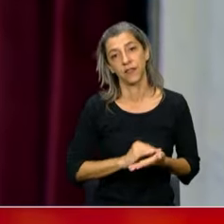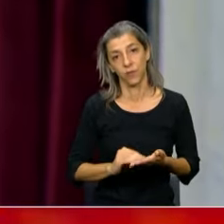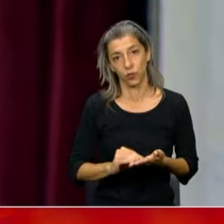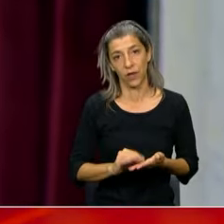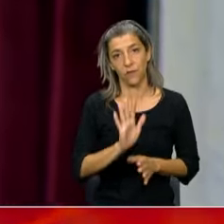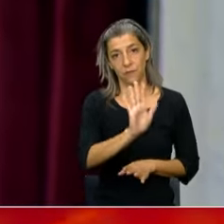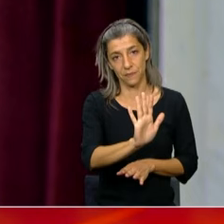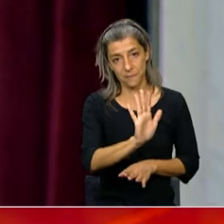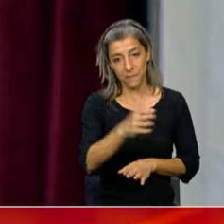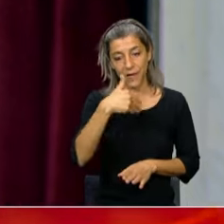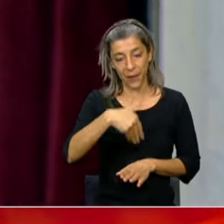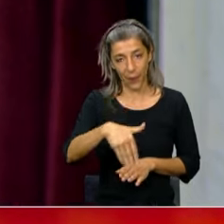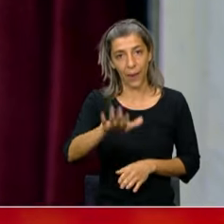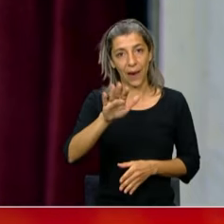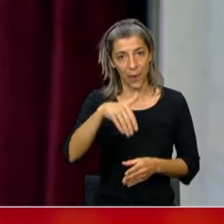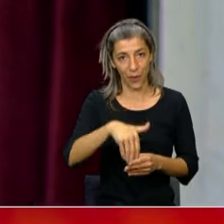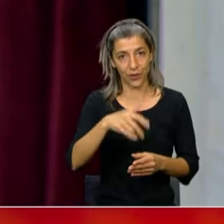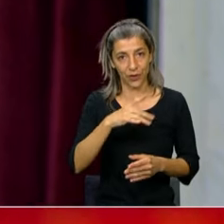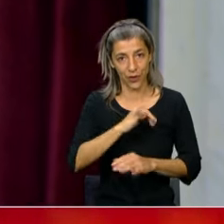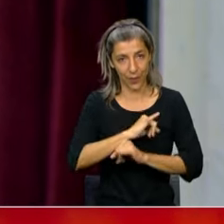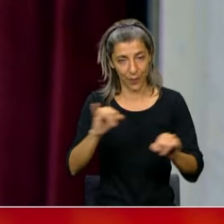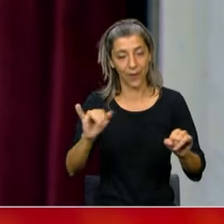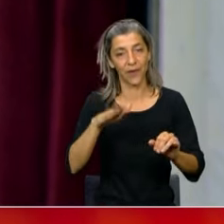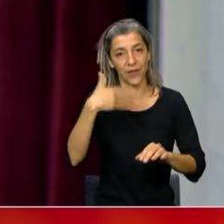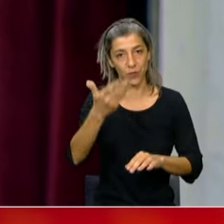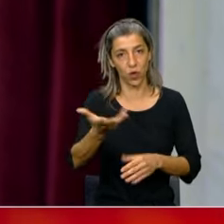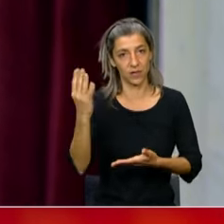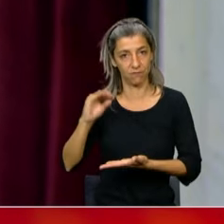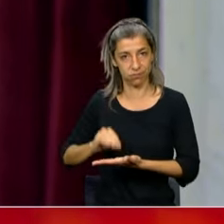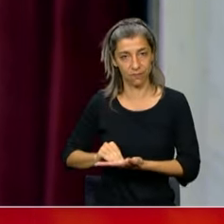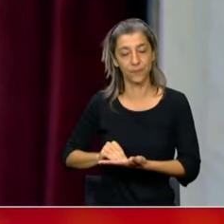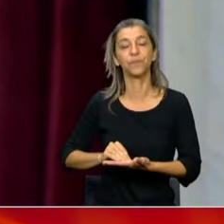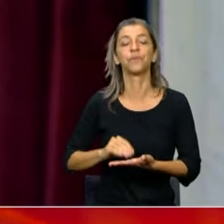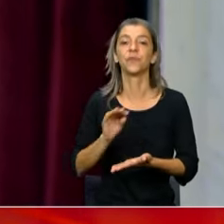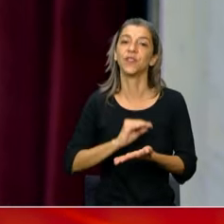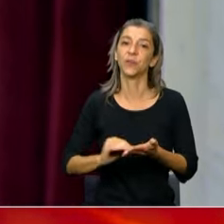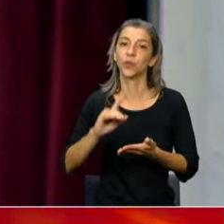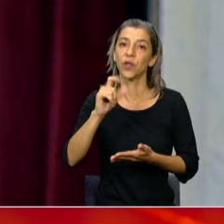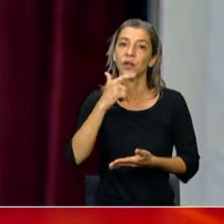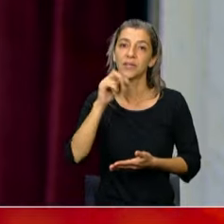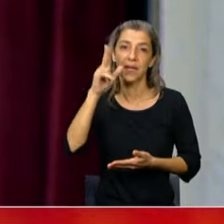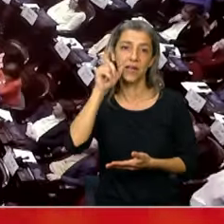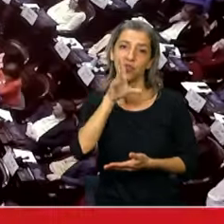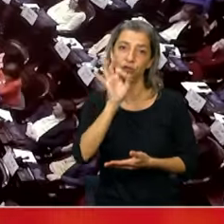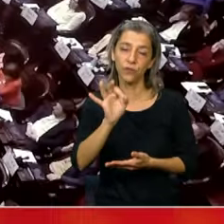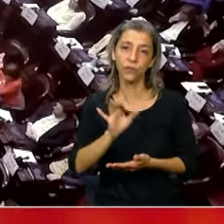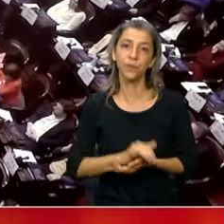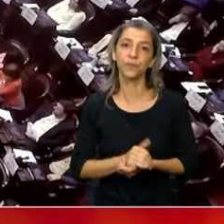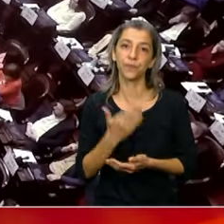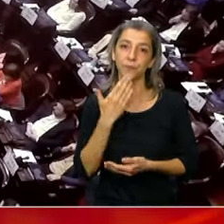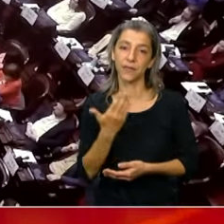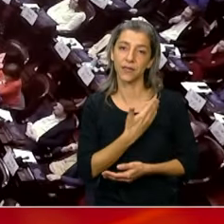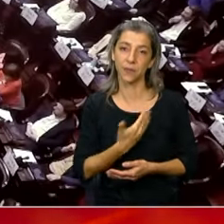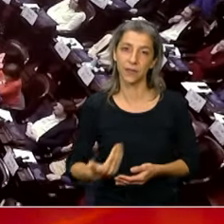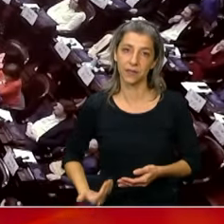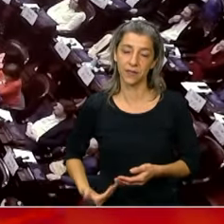a consideración y después lo consignamos diputado casareto Gracias presidenta tal